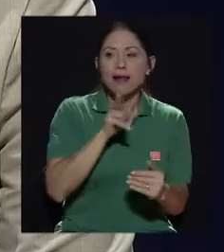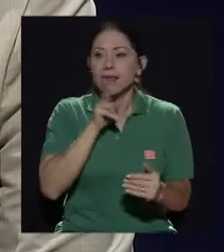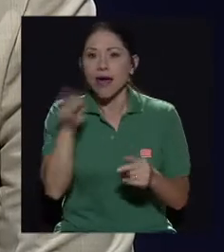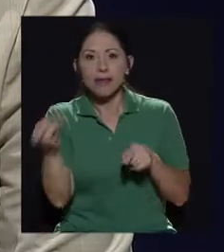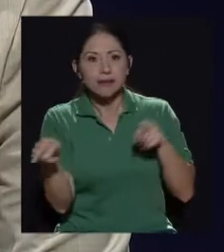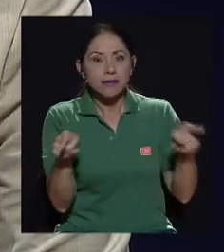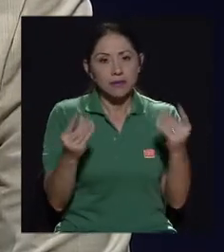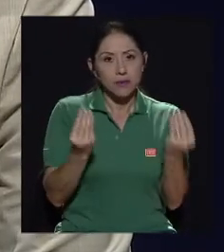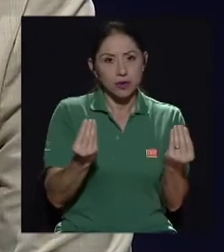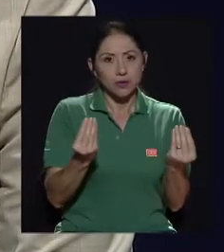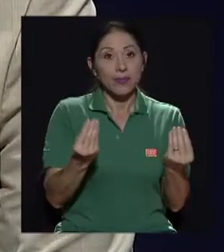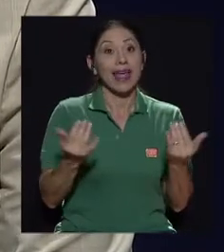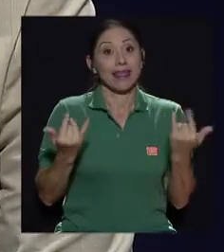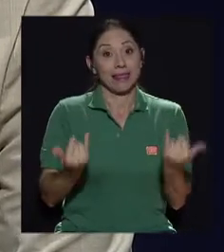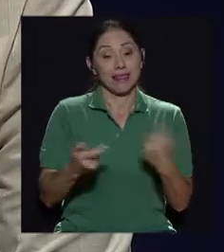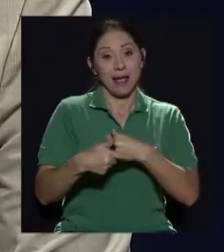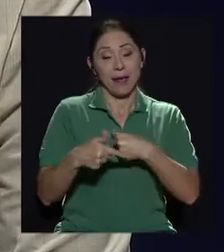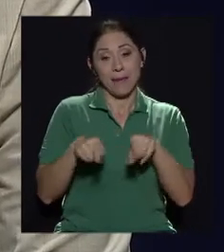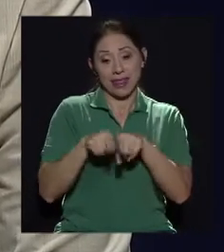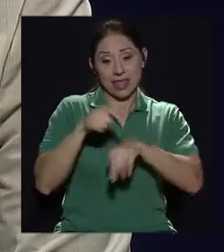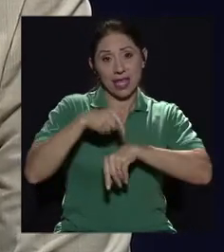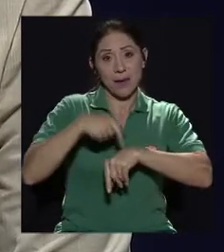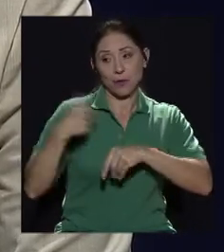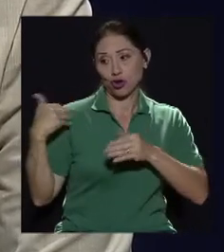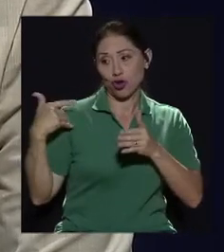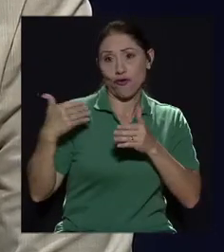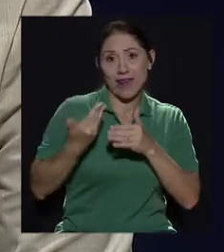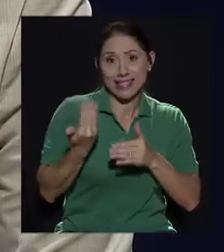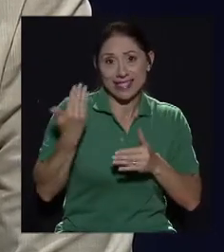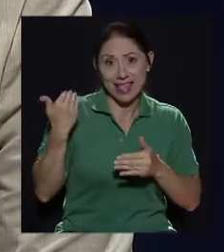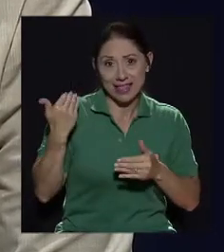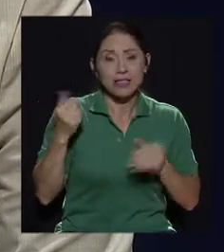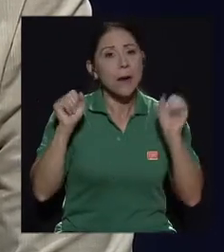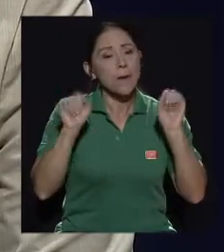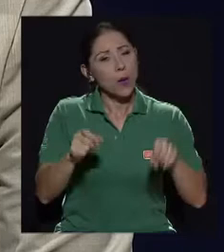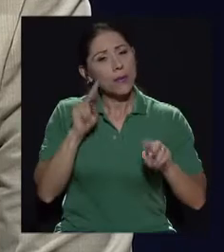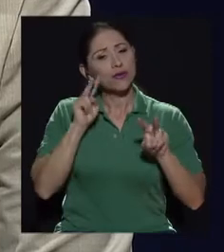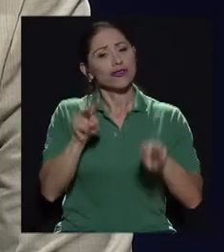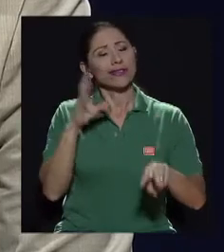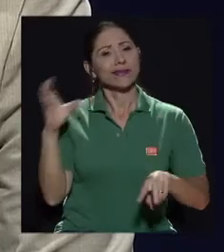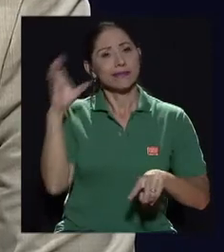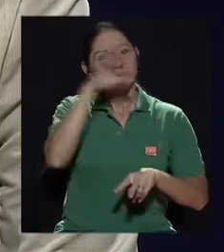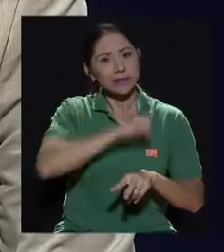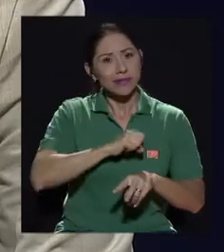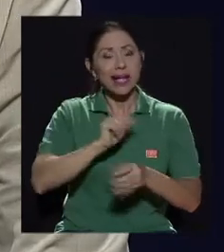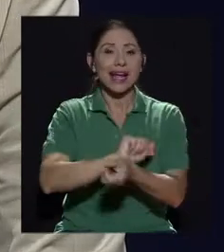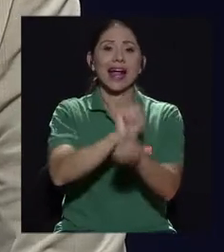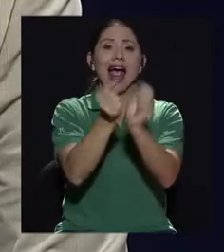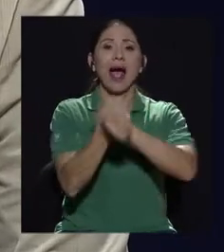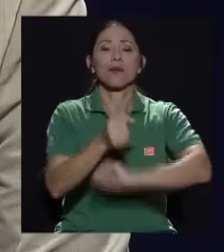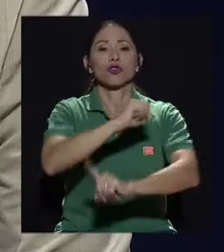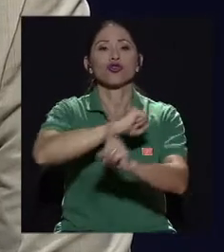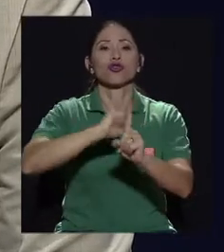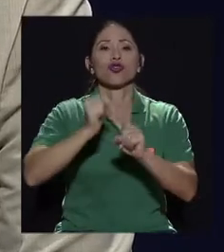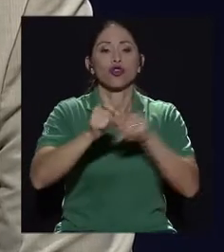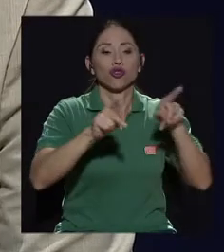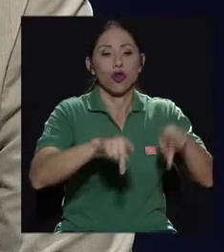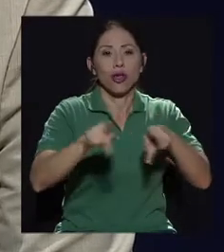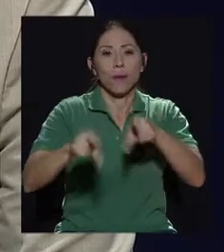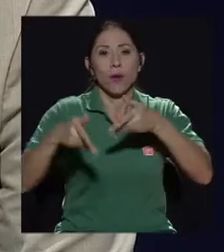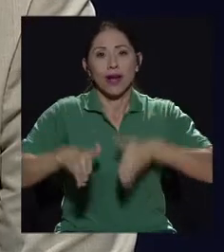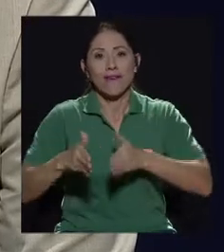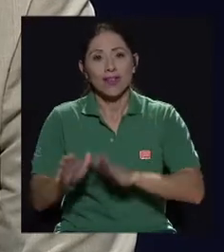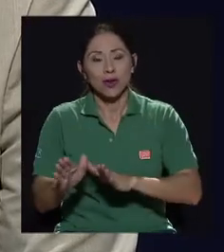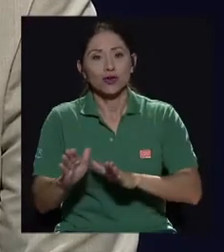es bastante y todavía en los tiempos más recientes tenemos que tomar en consideración de que los cambios sociodemográficos han